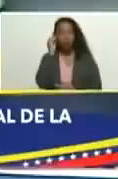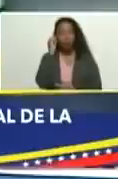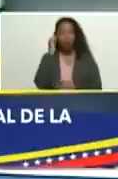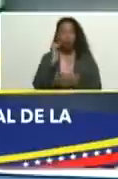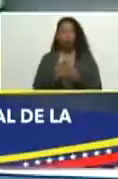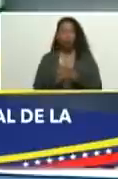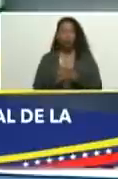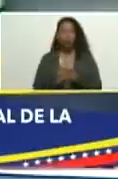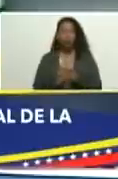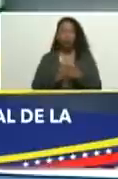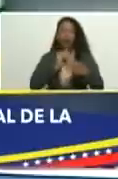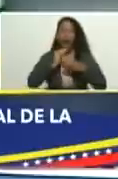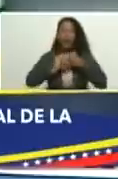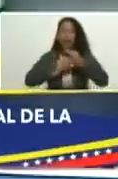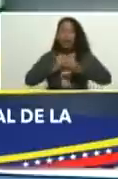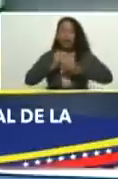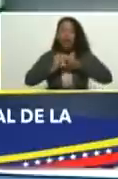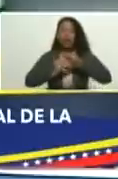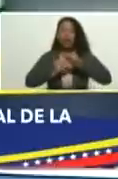consolidando